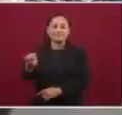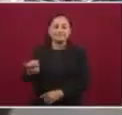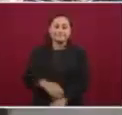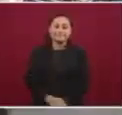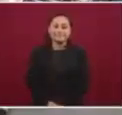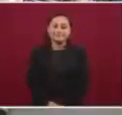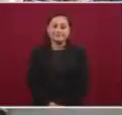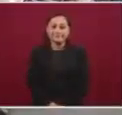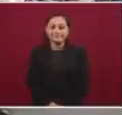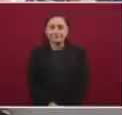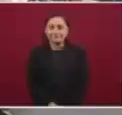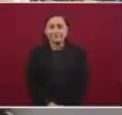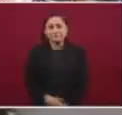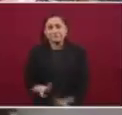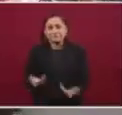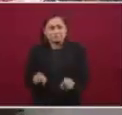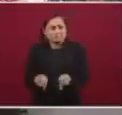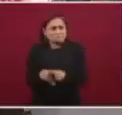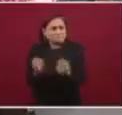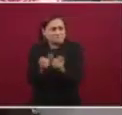Pero es el mismo, no.